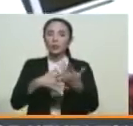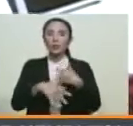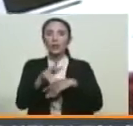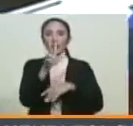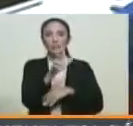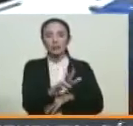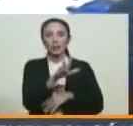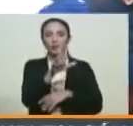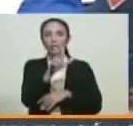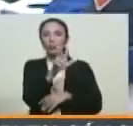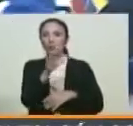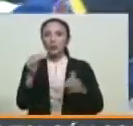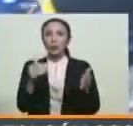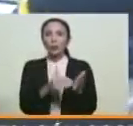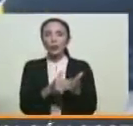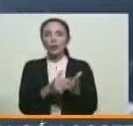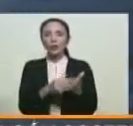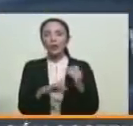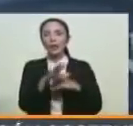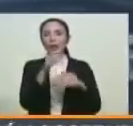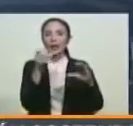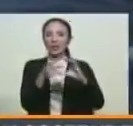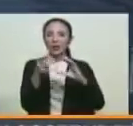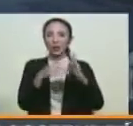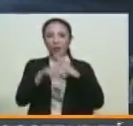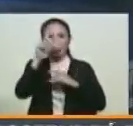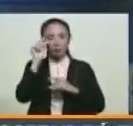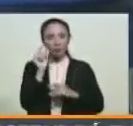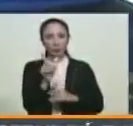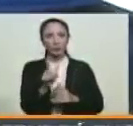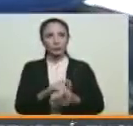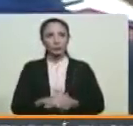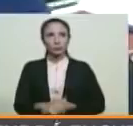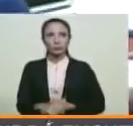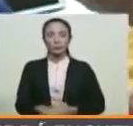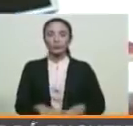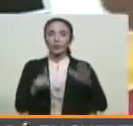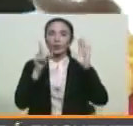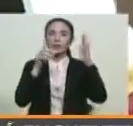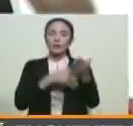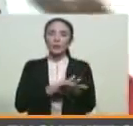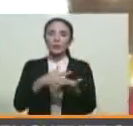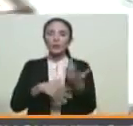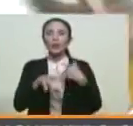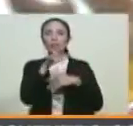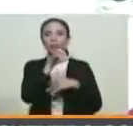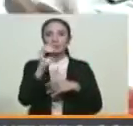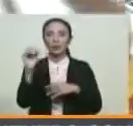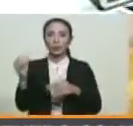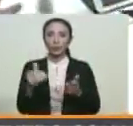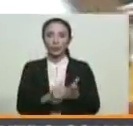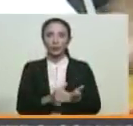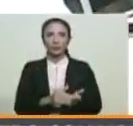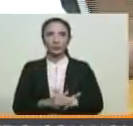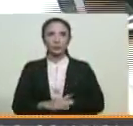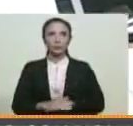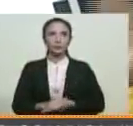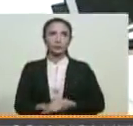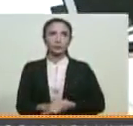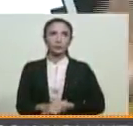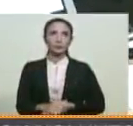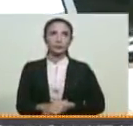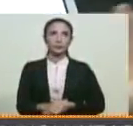6.300.000 carnet del Partido Socialista Unido de Venezuela.